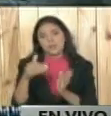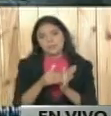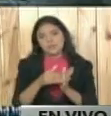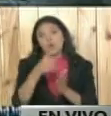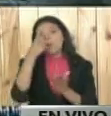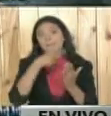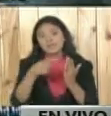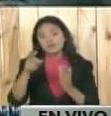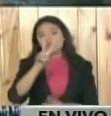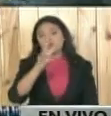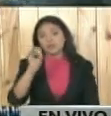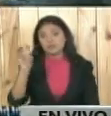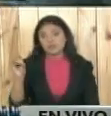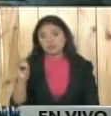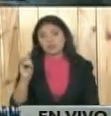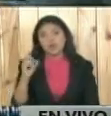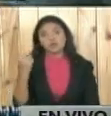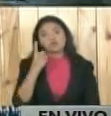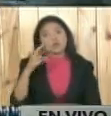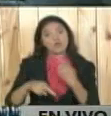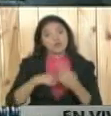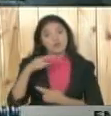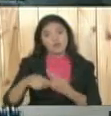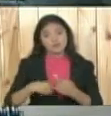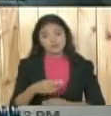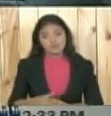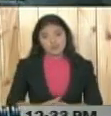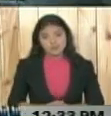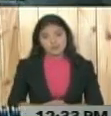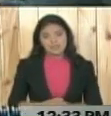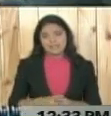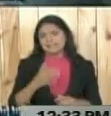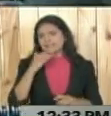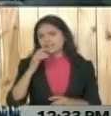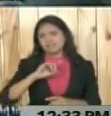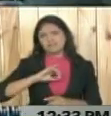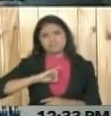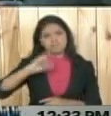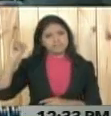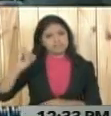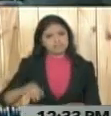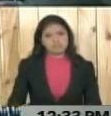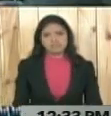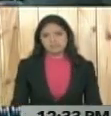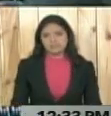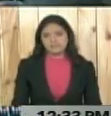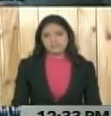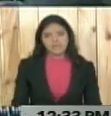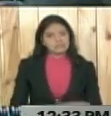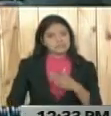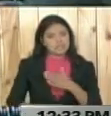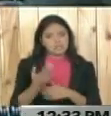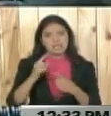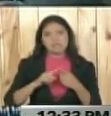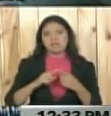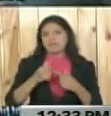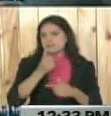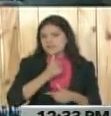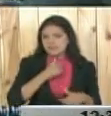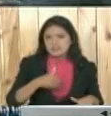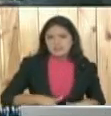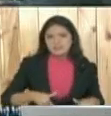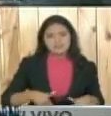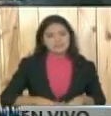Una guará, pues. Solo en revolución. Solo en revolución. Y vamos rumbo para arriba, vamos rumbo para arriba, mira, pariendo